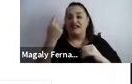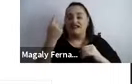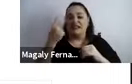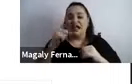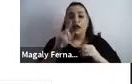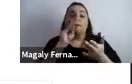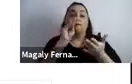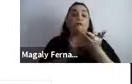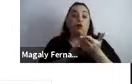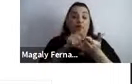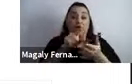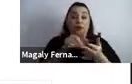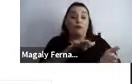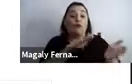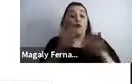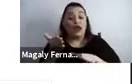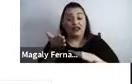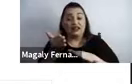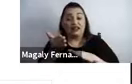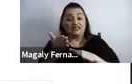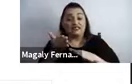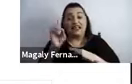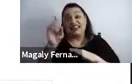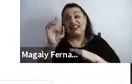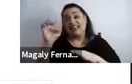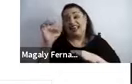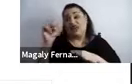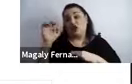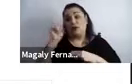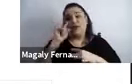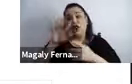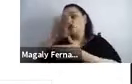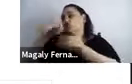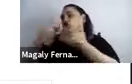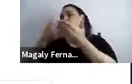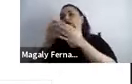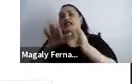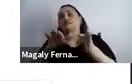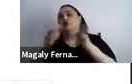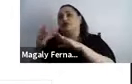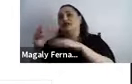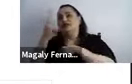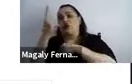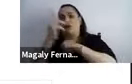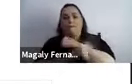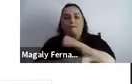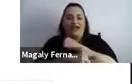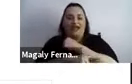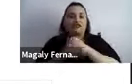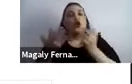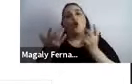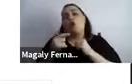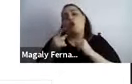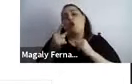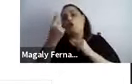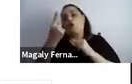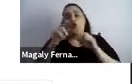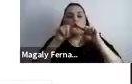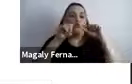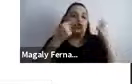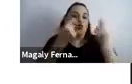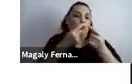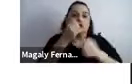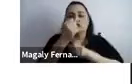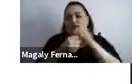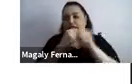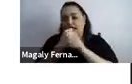poner estas muertes y en el denominador todas las muertes de un país. O también se puede hacer, por supuesto, por grupos de edad, por